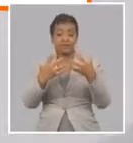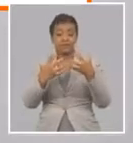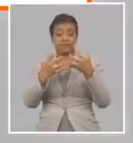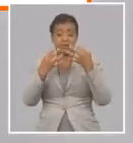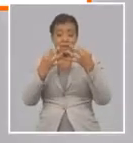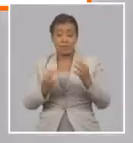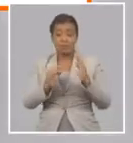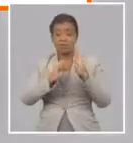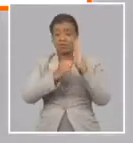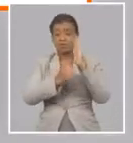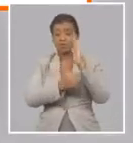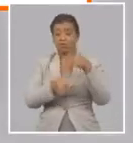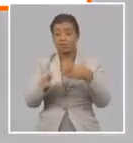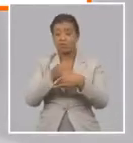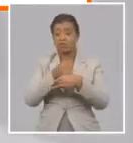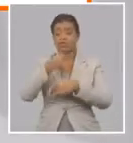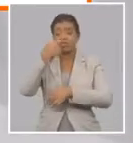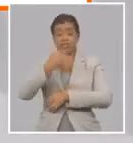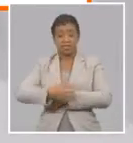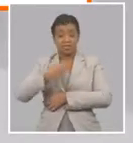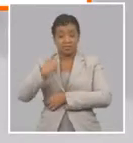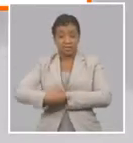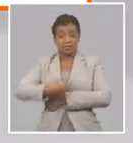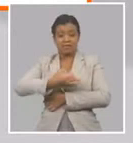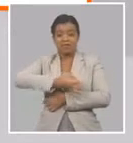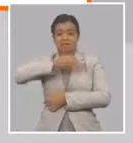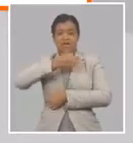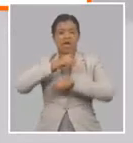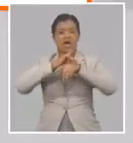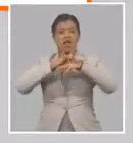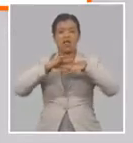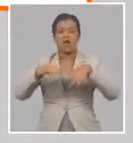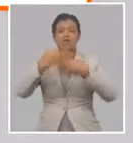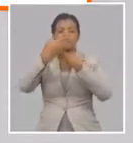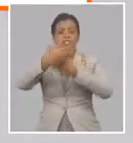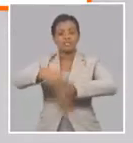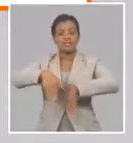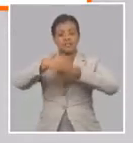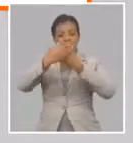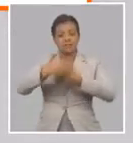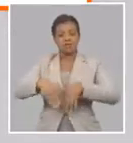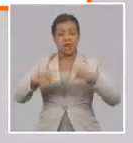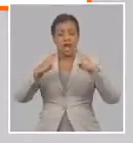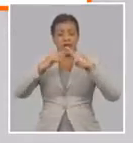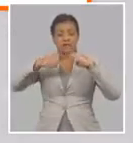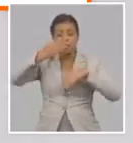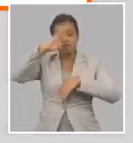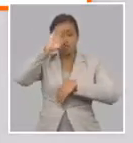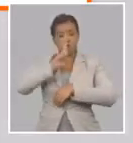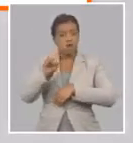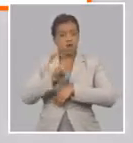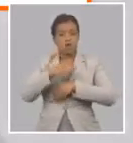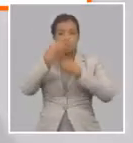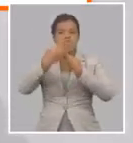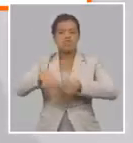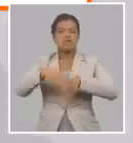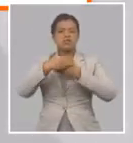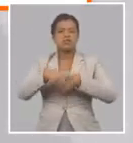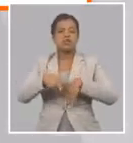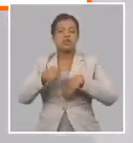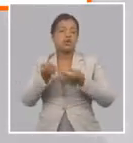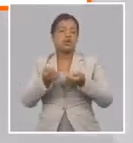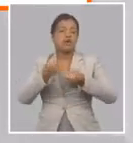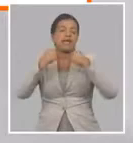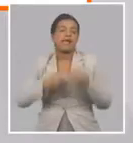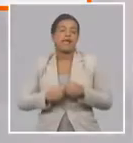estos aspectos esta es dejar bien claro en ese modelo la dirección no donde reside en cuba sino la dirección real de dónde va a estar en cuba